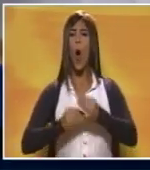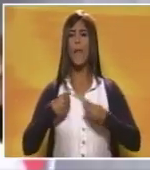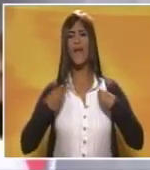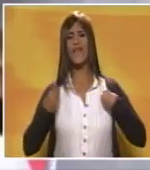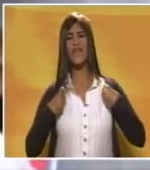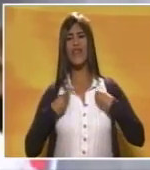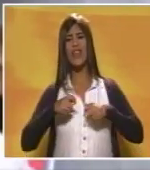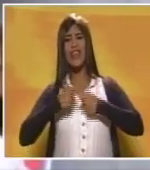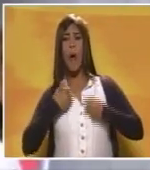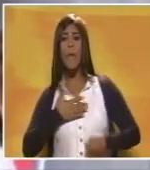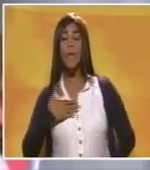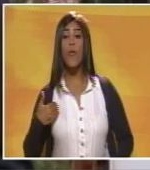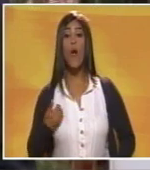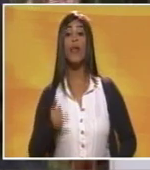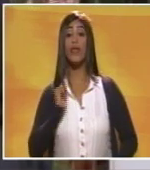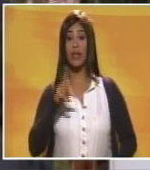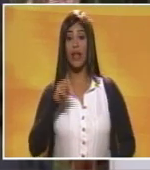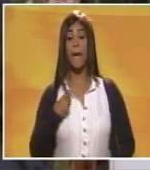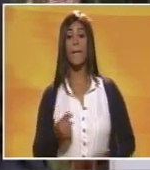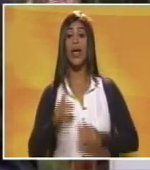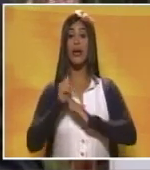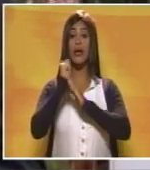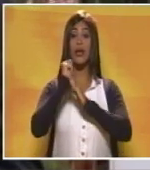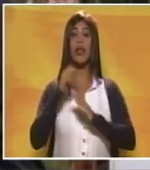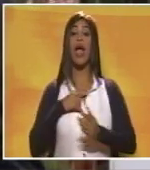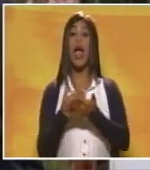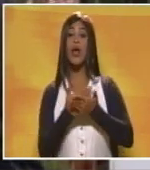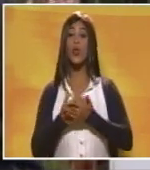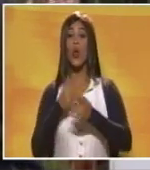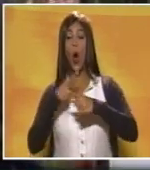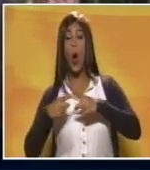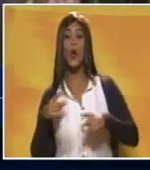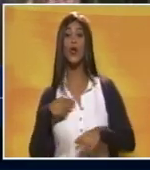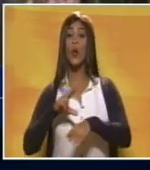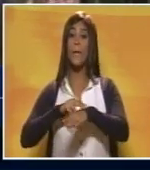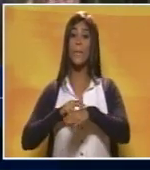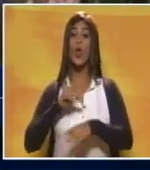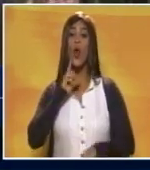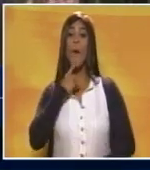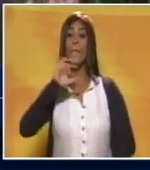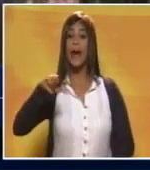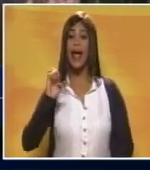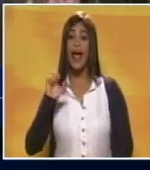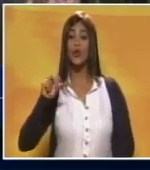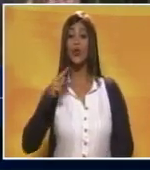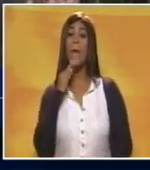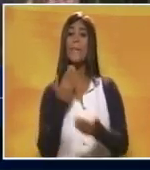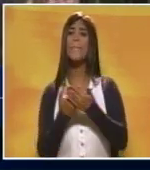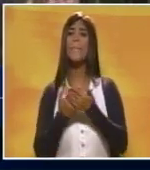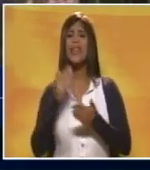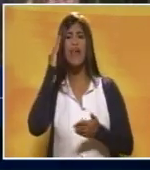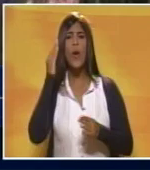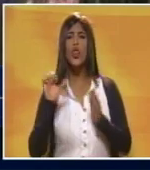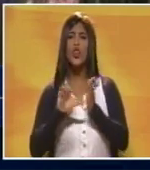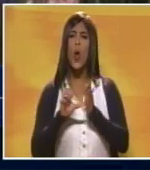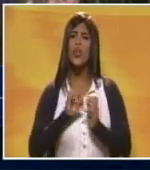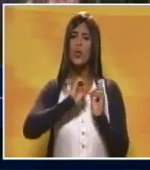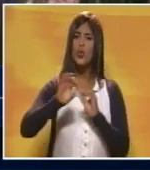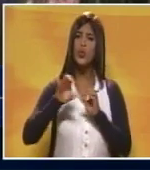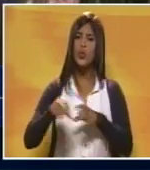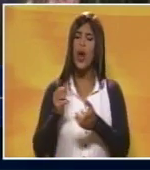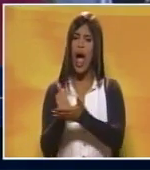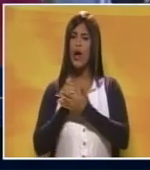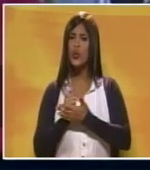corre peligro. Por su parte, el dirigente y estudiante de medicina Jesús Mendoza pidió saber a dónde fue a parar esa